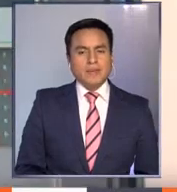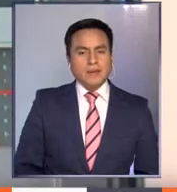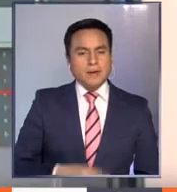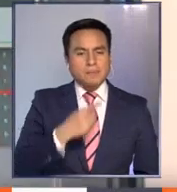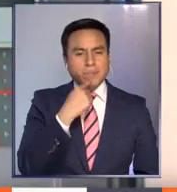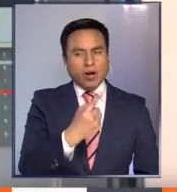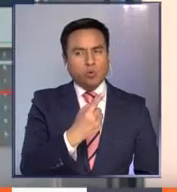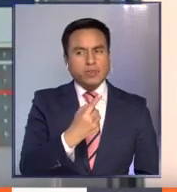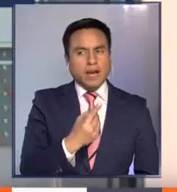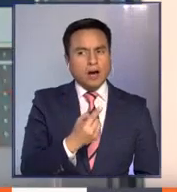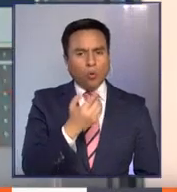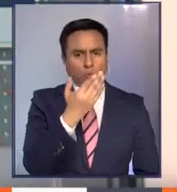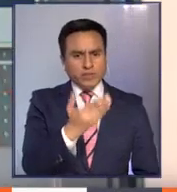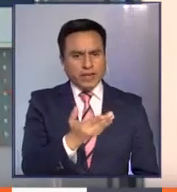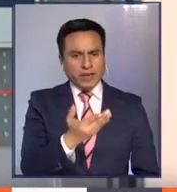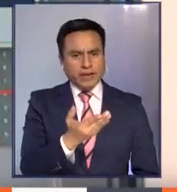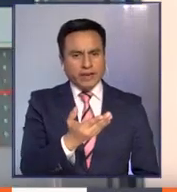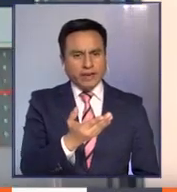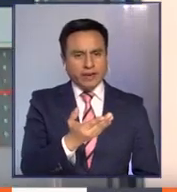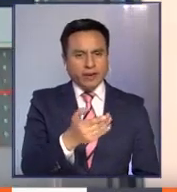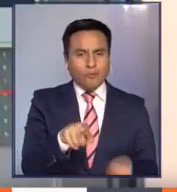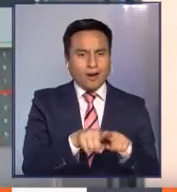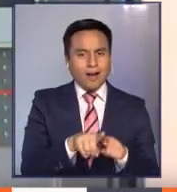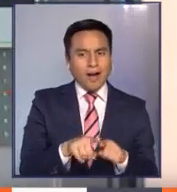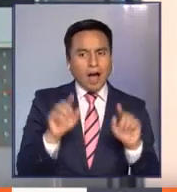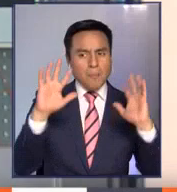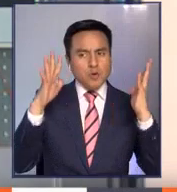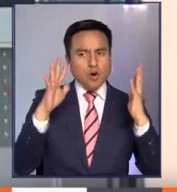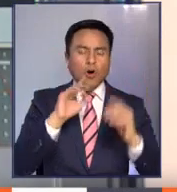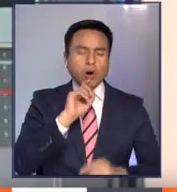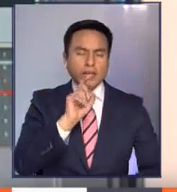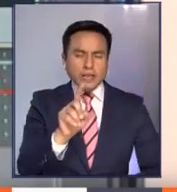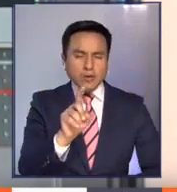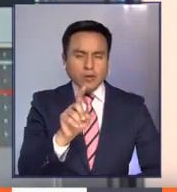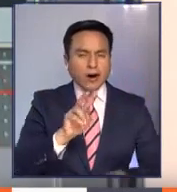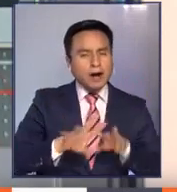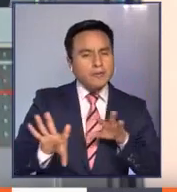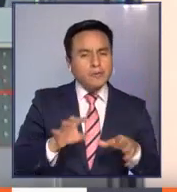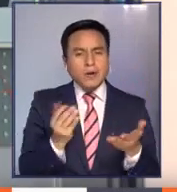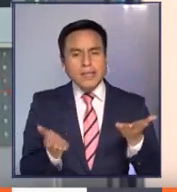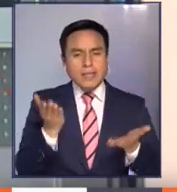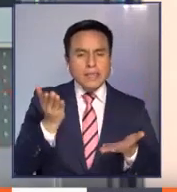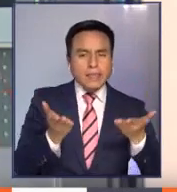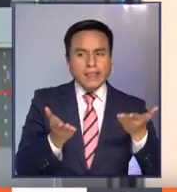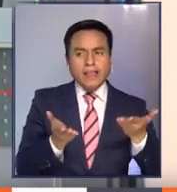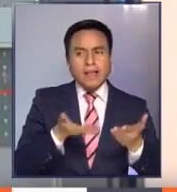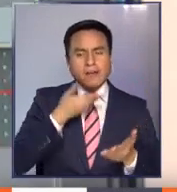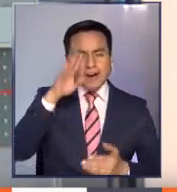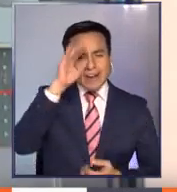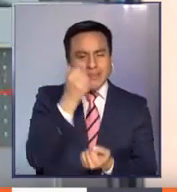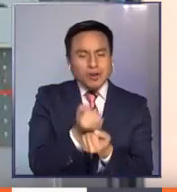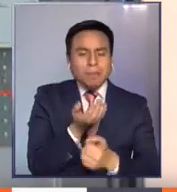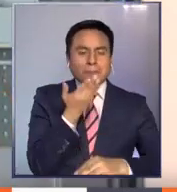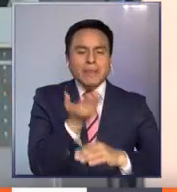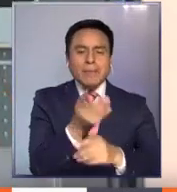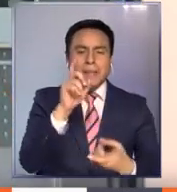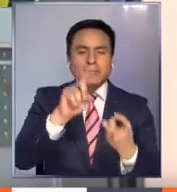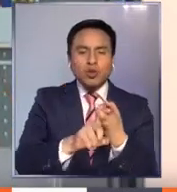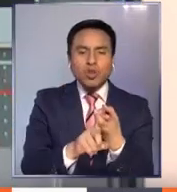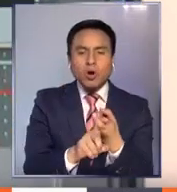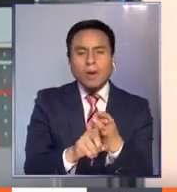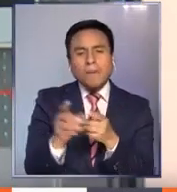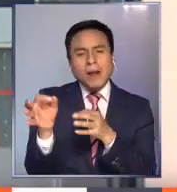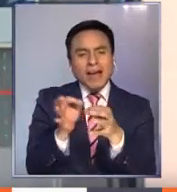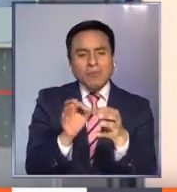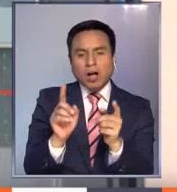Pregunta, ¿usted es de los que aplaudió o criticó esta acción? Hablamos del carabinero que le pidió matrimonio a su pareja